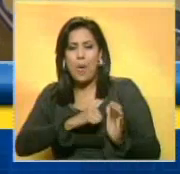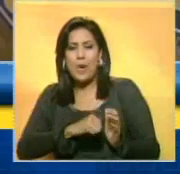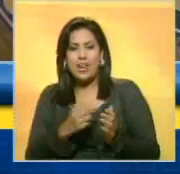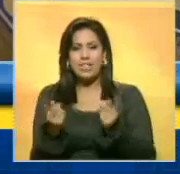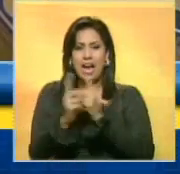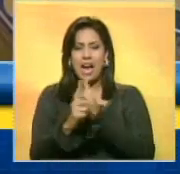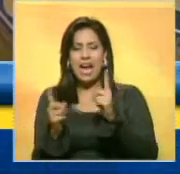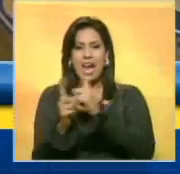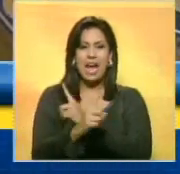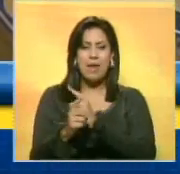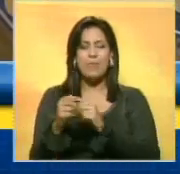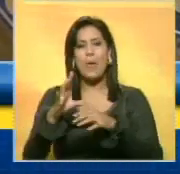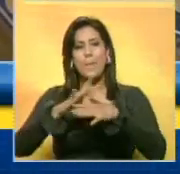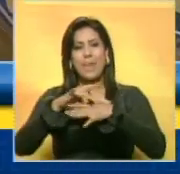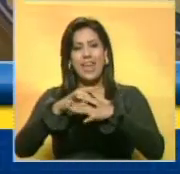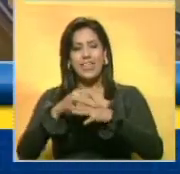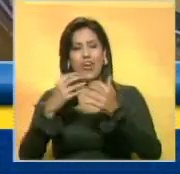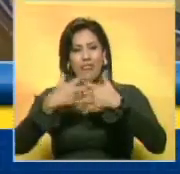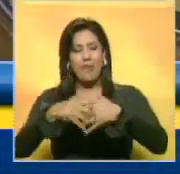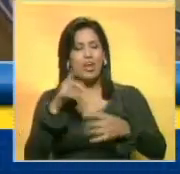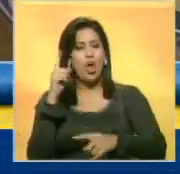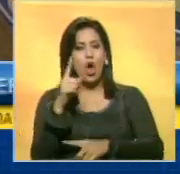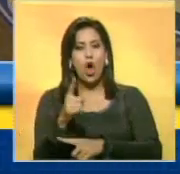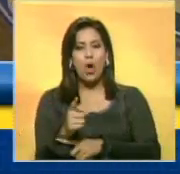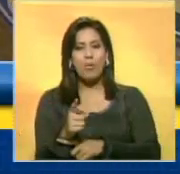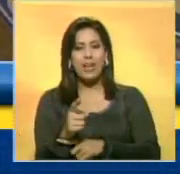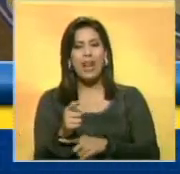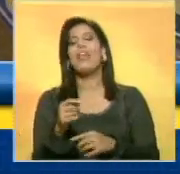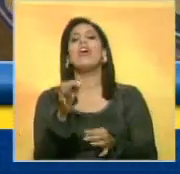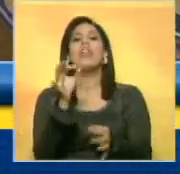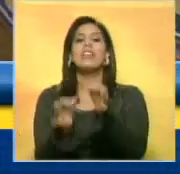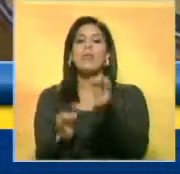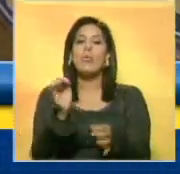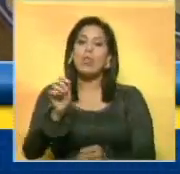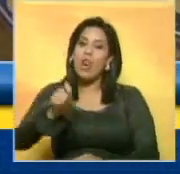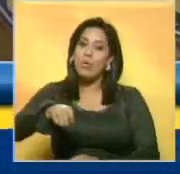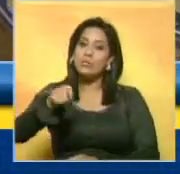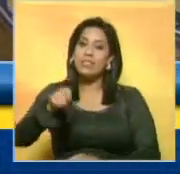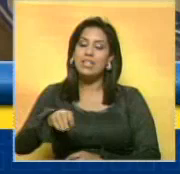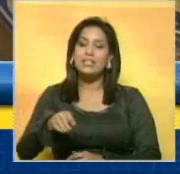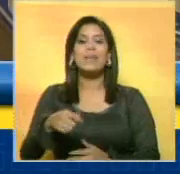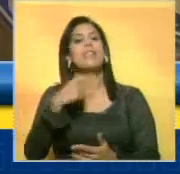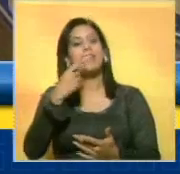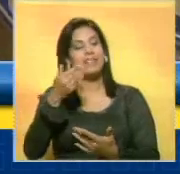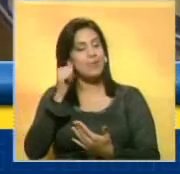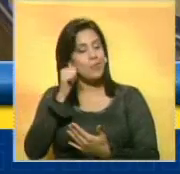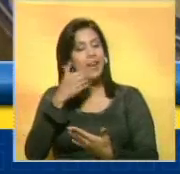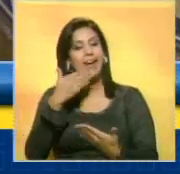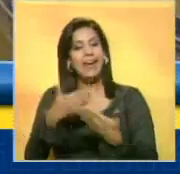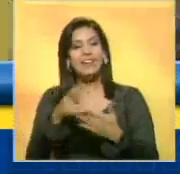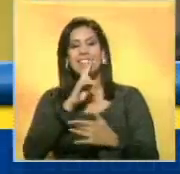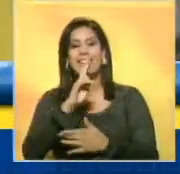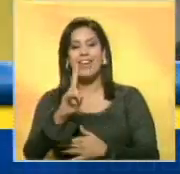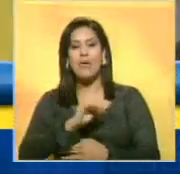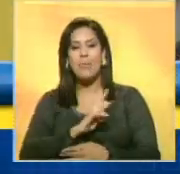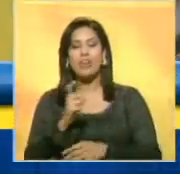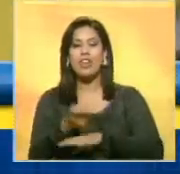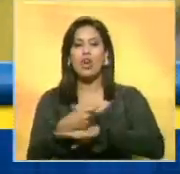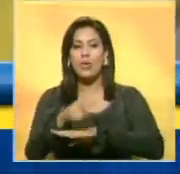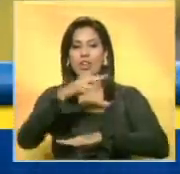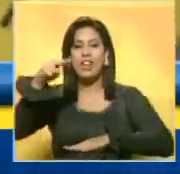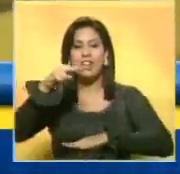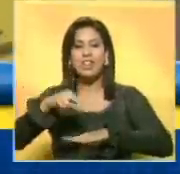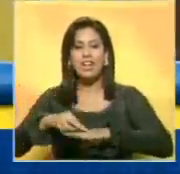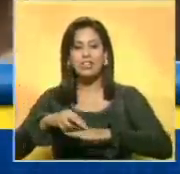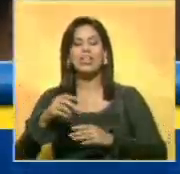solicitadas a Galaxia Médica, que es la empresa obligada por el Tribunal Supremo de Justicia. Reyes agradeció la respuesta que dio el gobierno